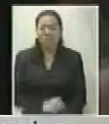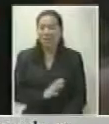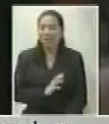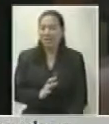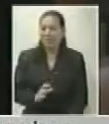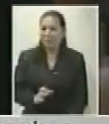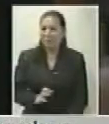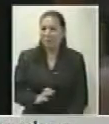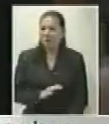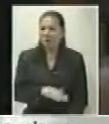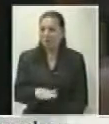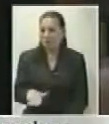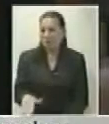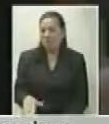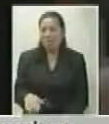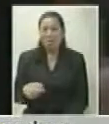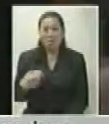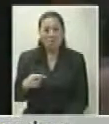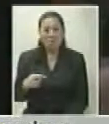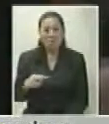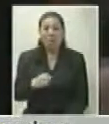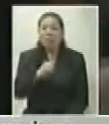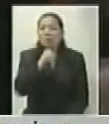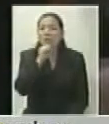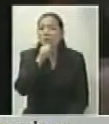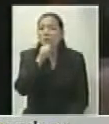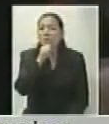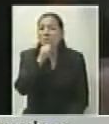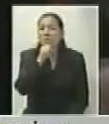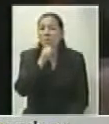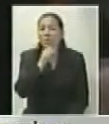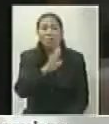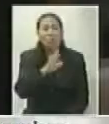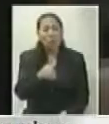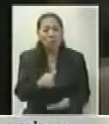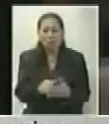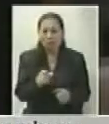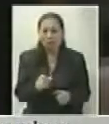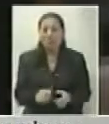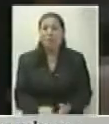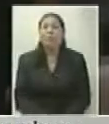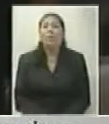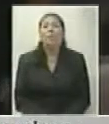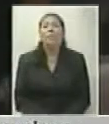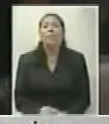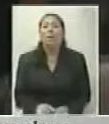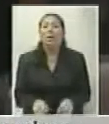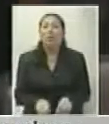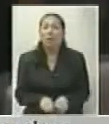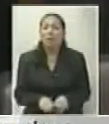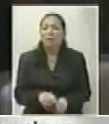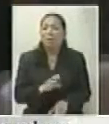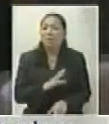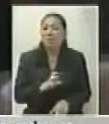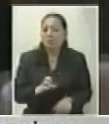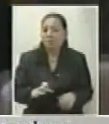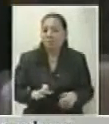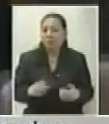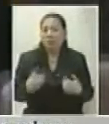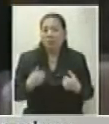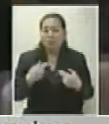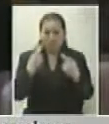Estado, a los niños, a los padres, a los ancianos, a todos los ciudadanos hay que defenderlos, pero también el Estado tiene que respetar